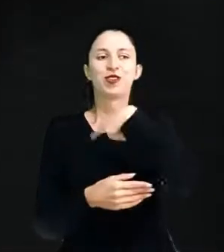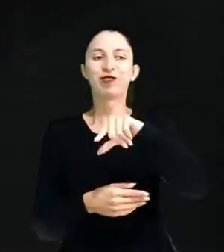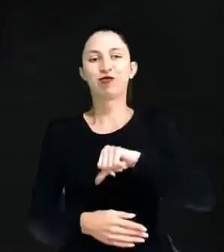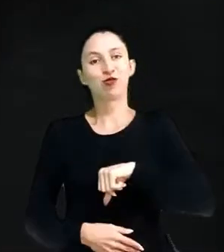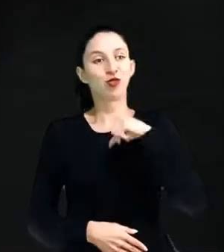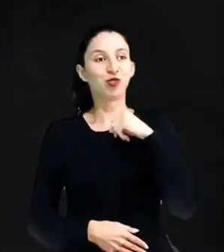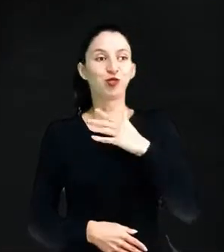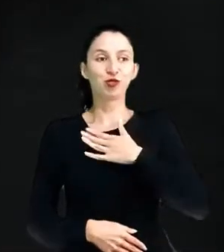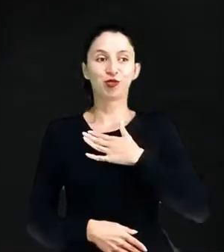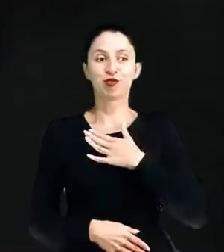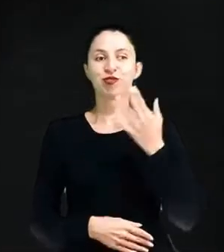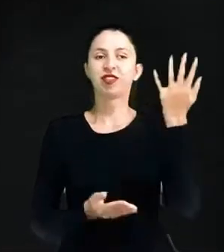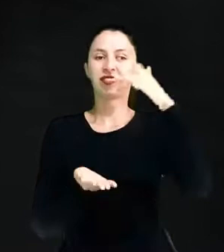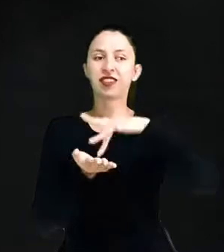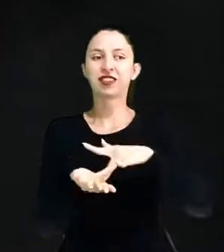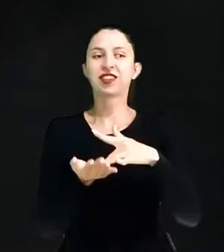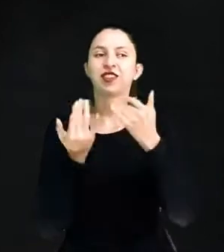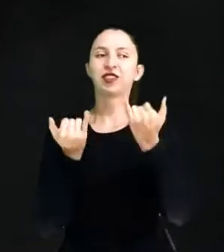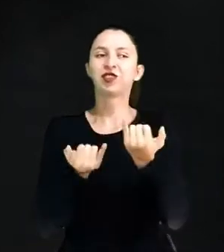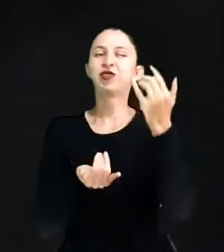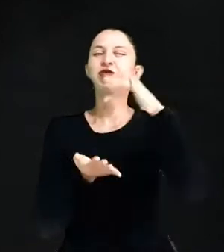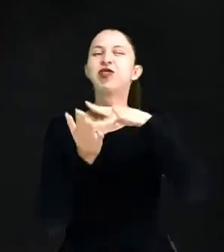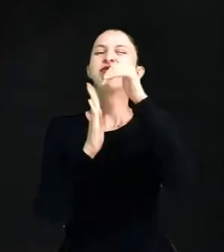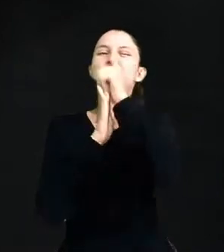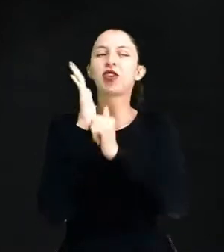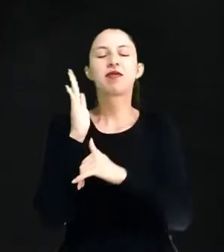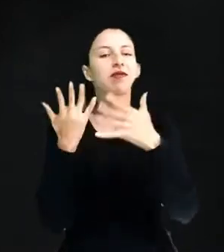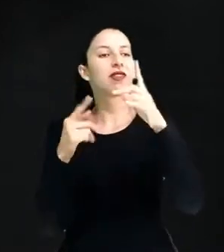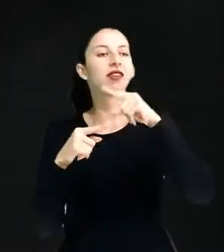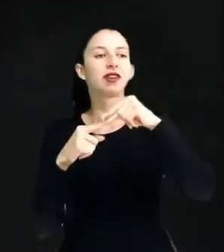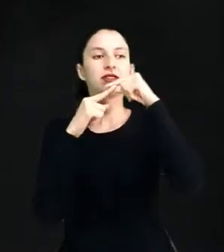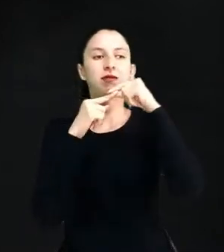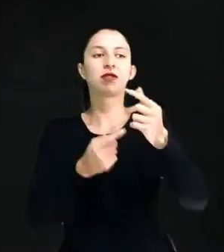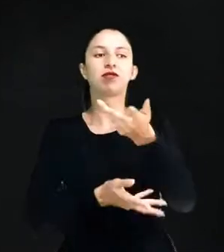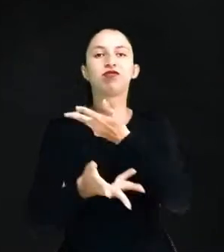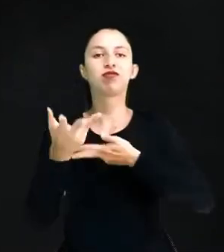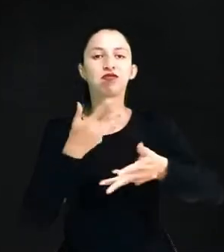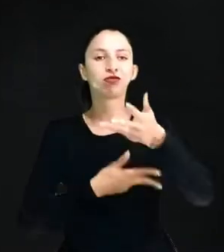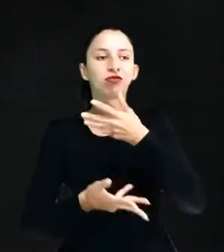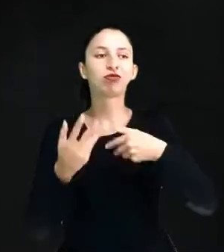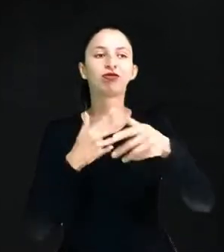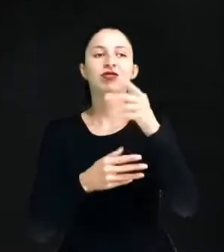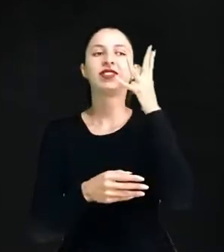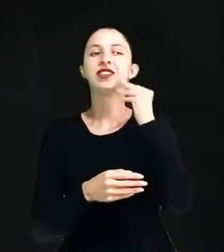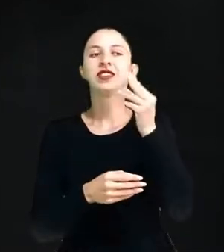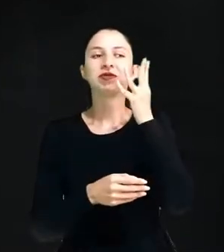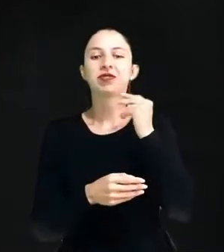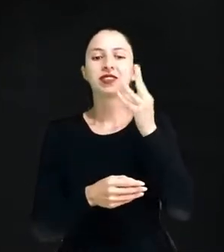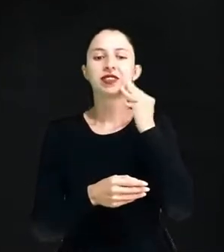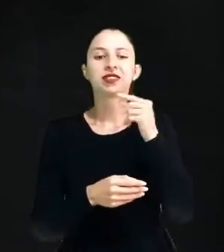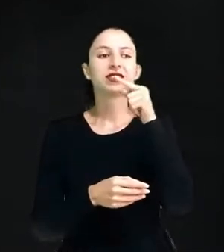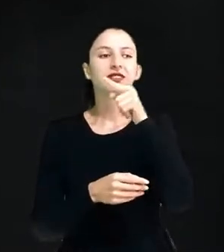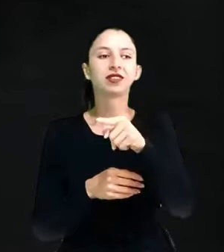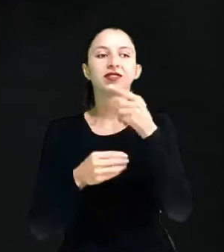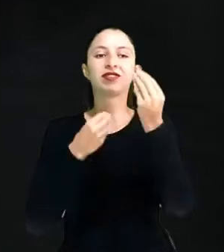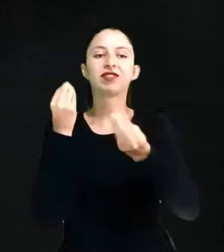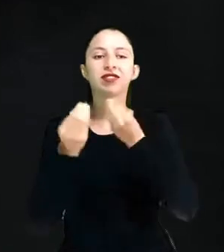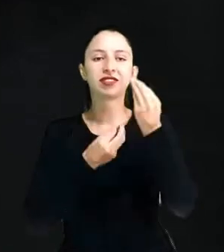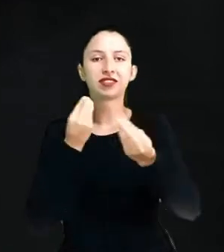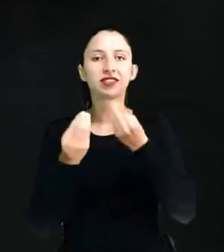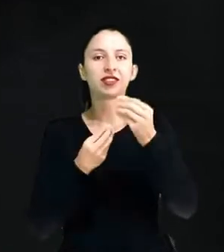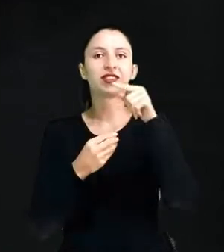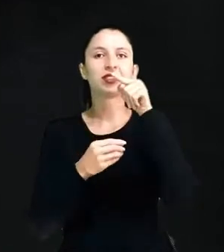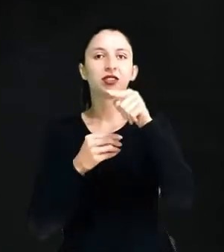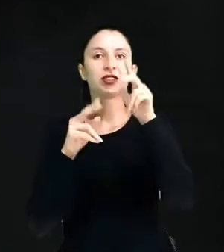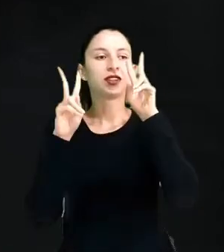presente en este programa tan especial y poder compartir algunas de esas experiencias que hemos desarrollado a lo